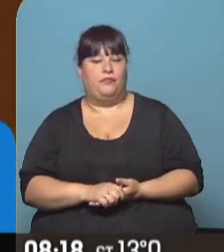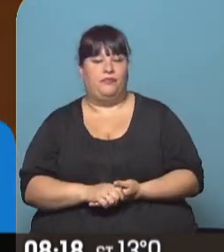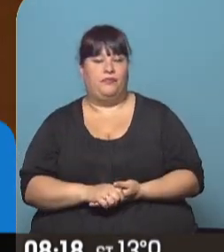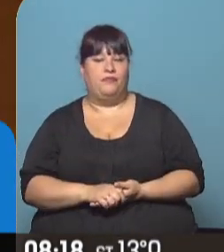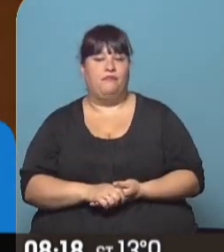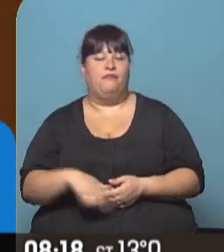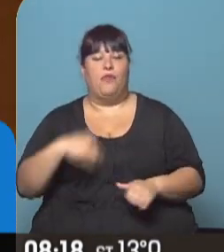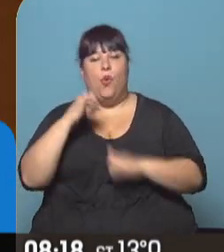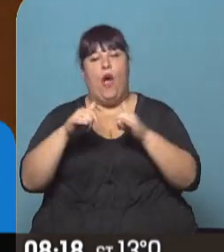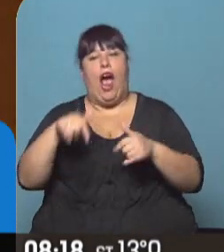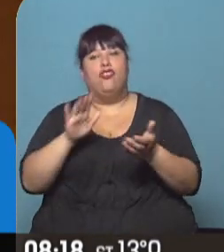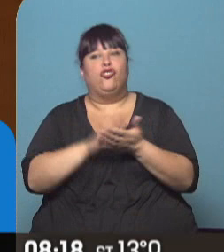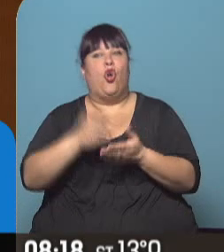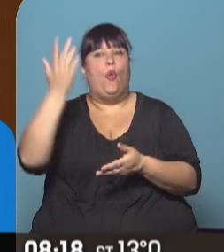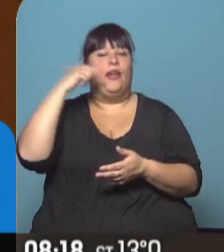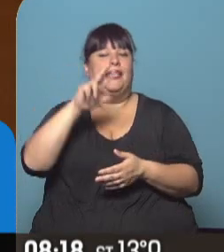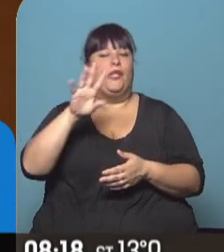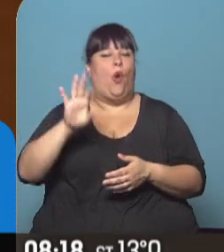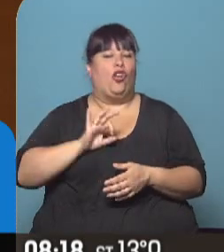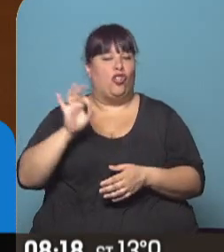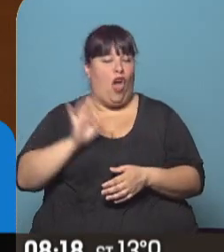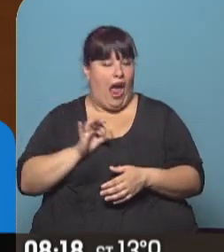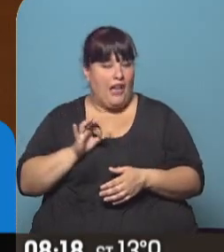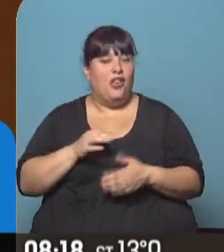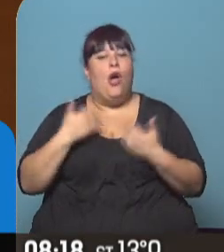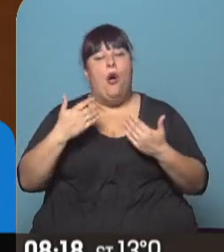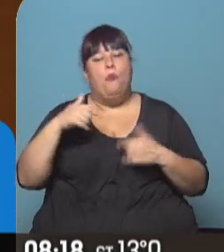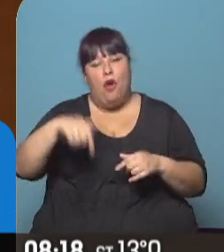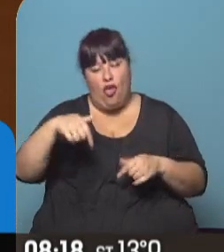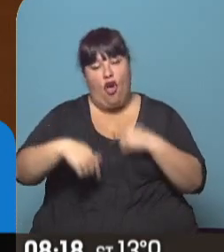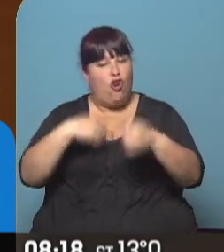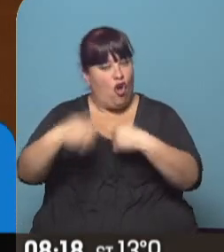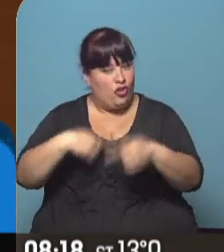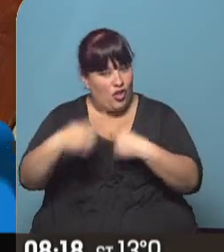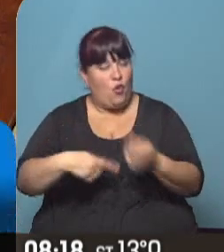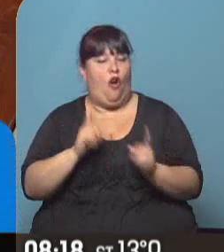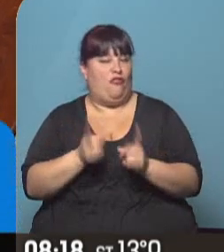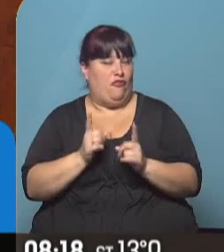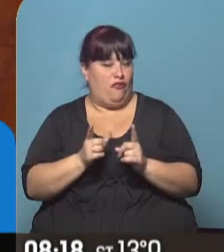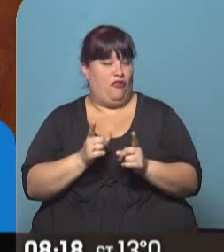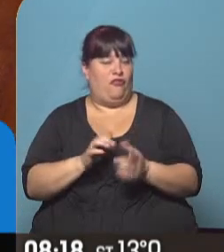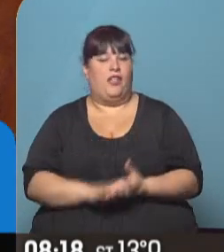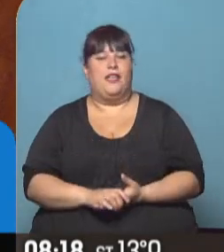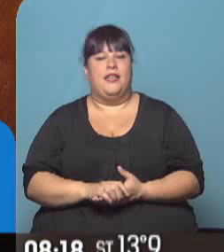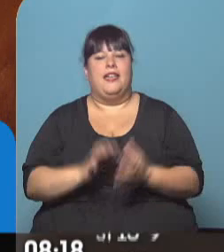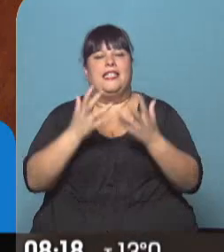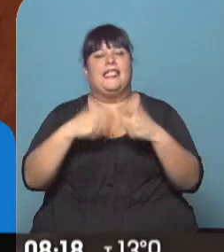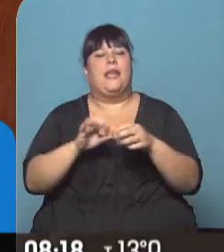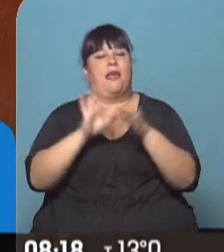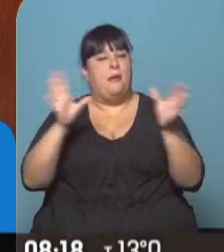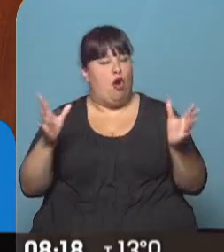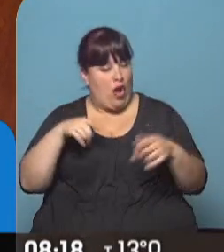estamos hablando ahora de lo que pasó hace 34 años y la posibilidad de hoy de seguir teniendo un sistema democrático